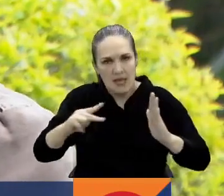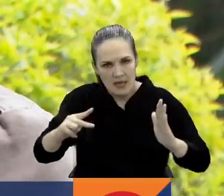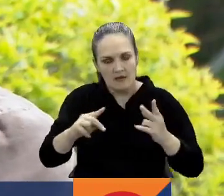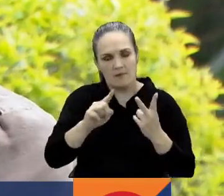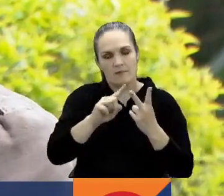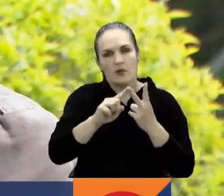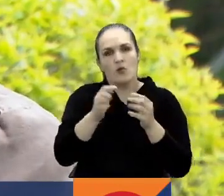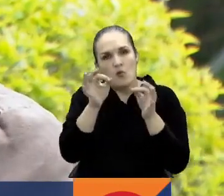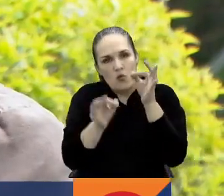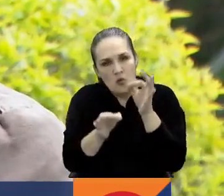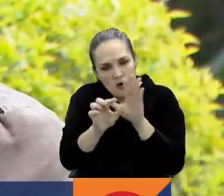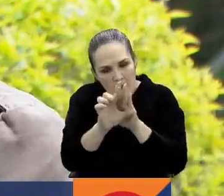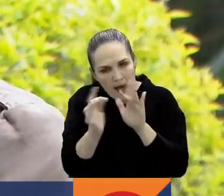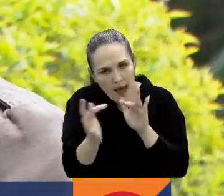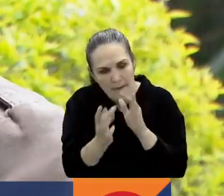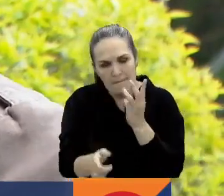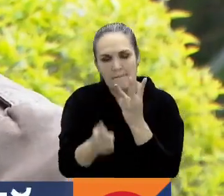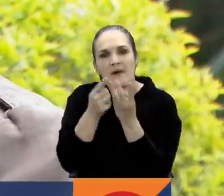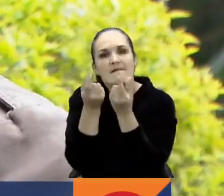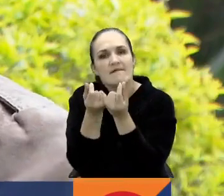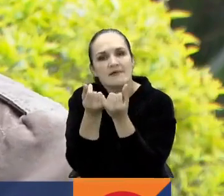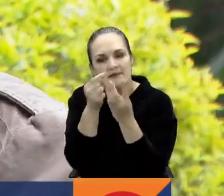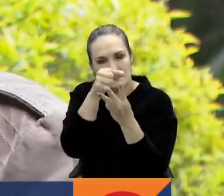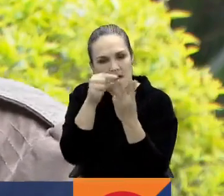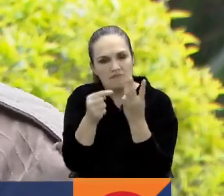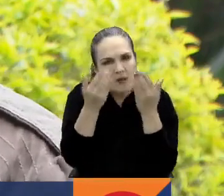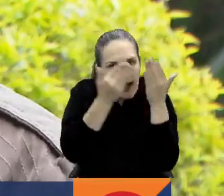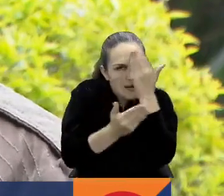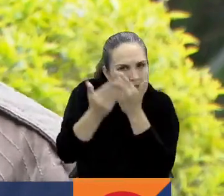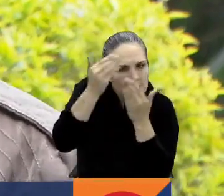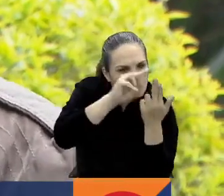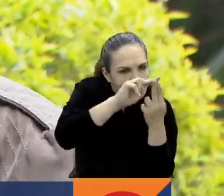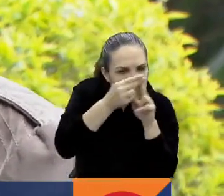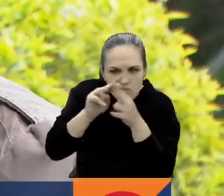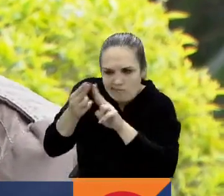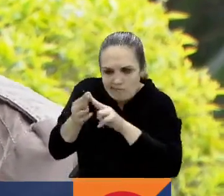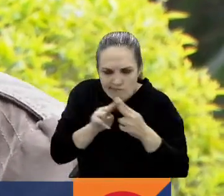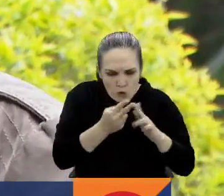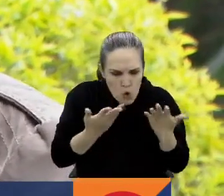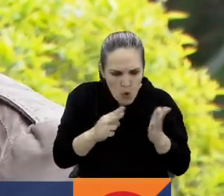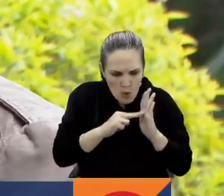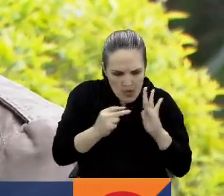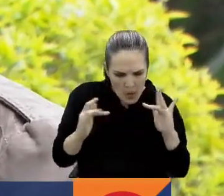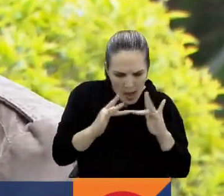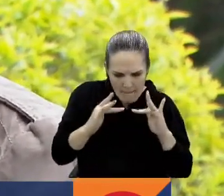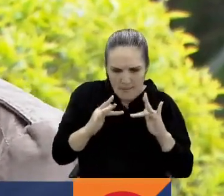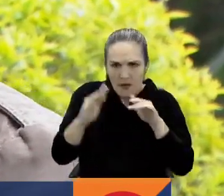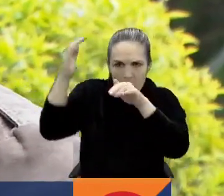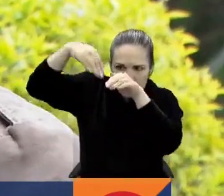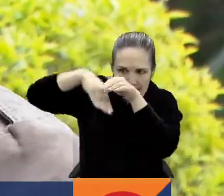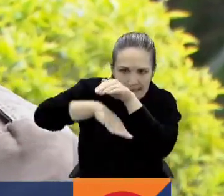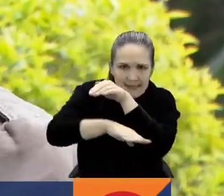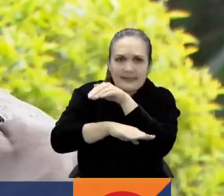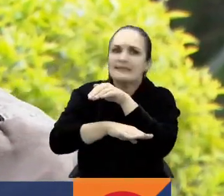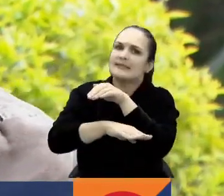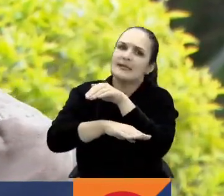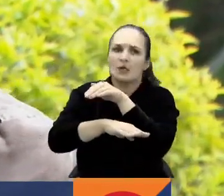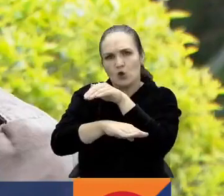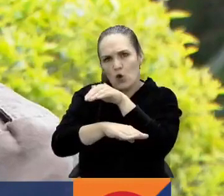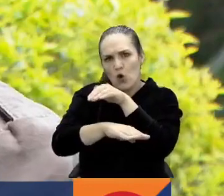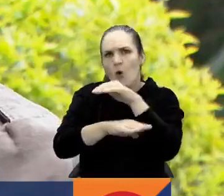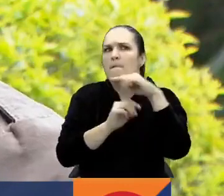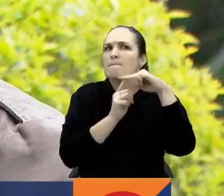ahí se tendrá que evaluar las circunstancias por las cuales se ve suavizar los efectos positivos